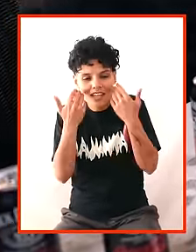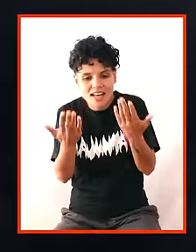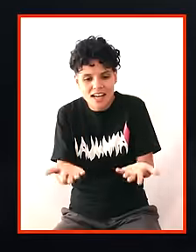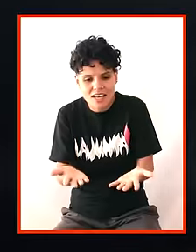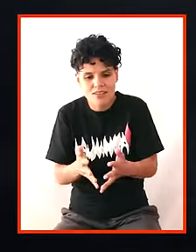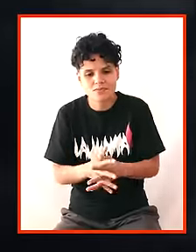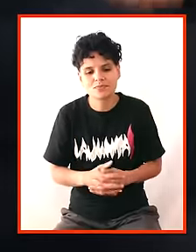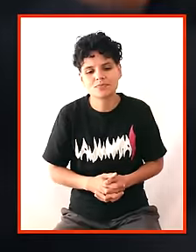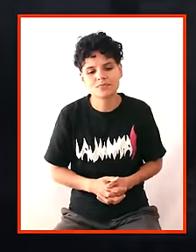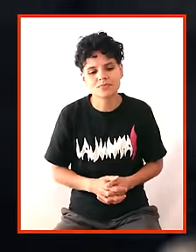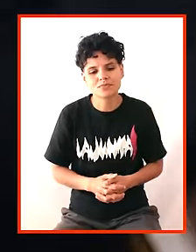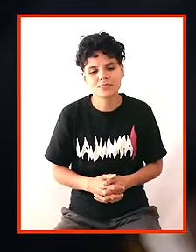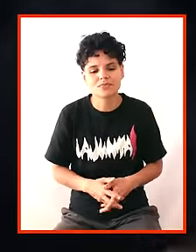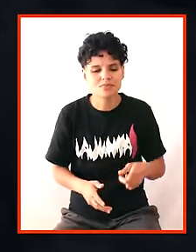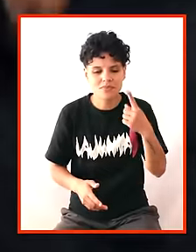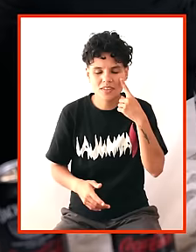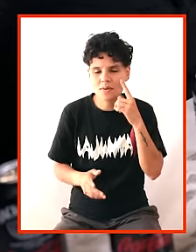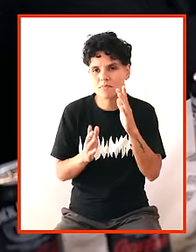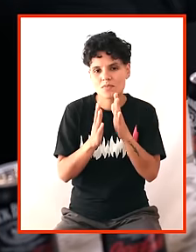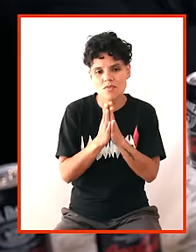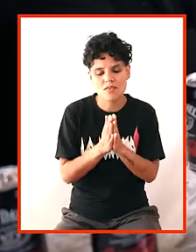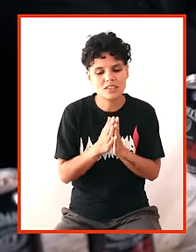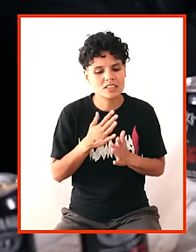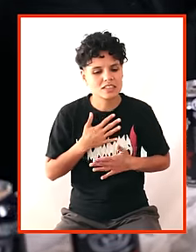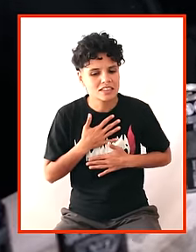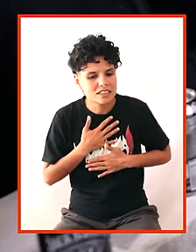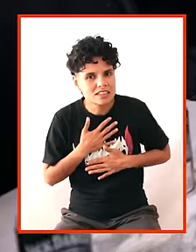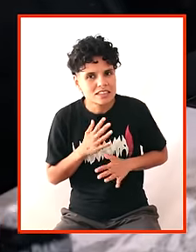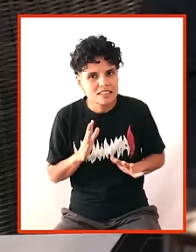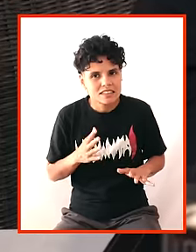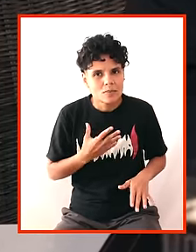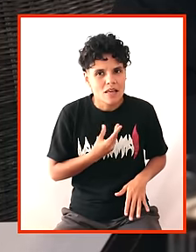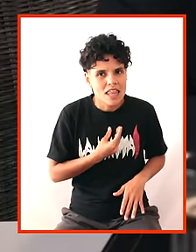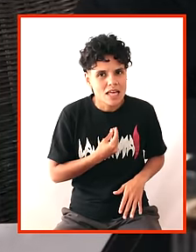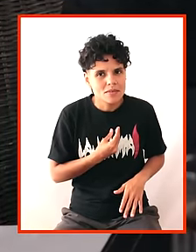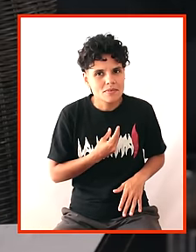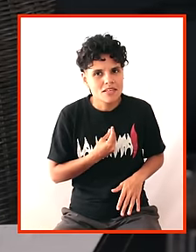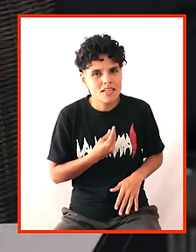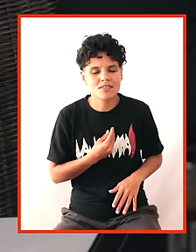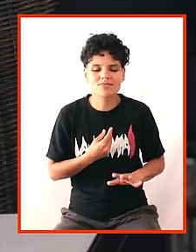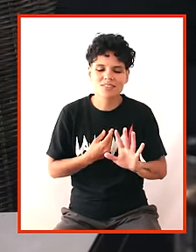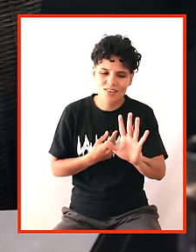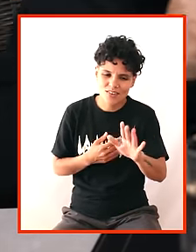Por favor, acá, usted puede... ¿Me da miedo? No, por favor. Ahí está.